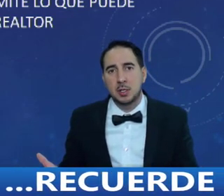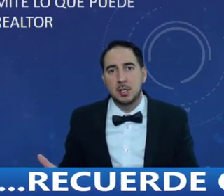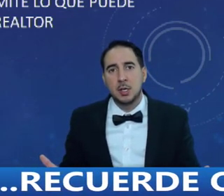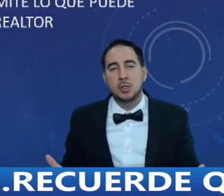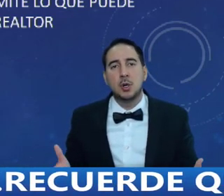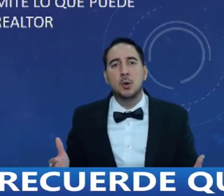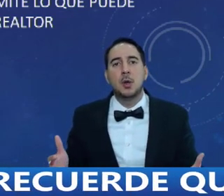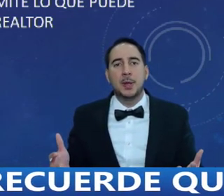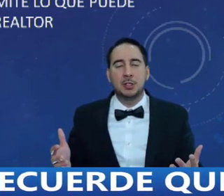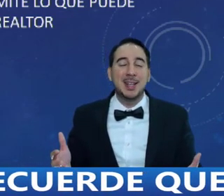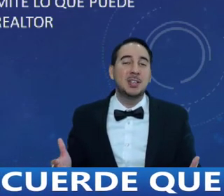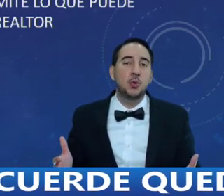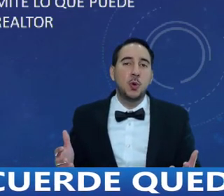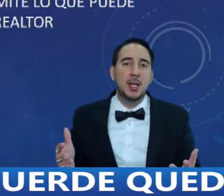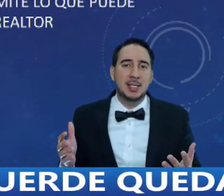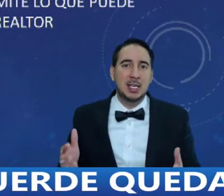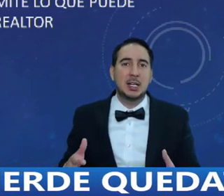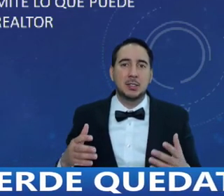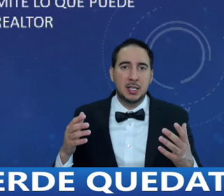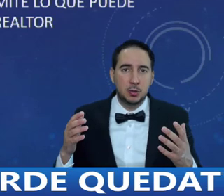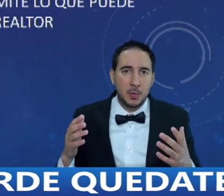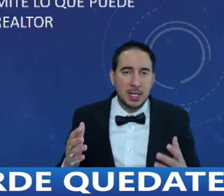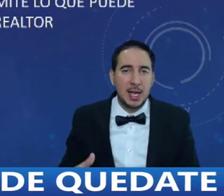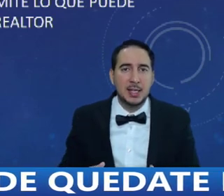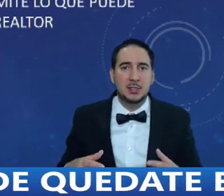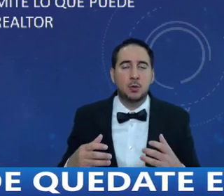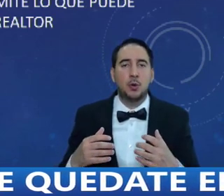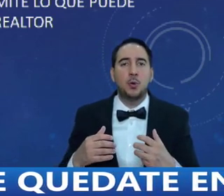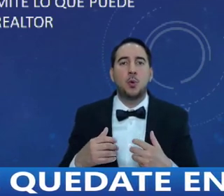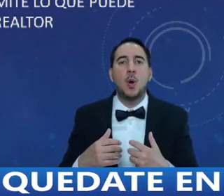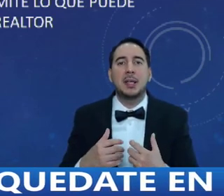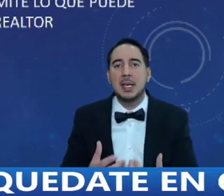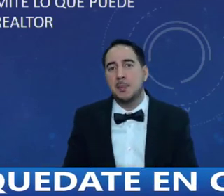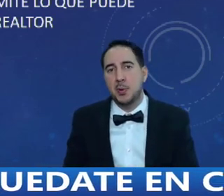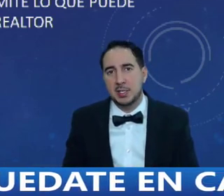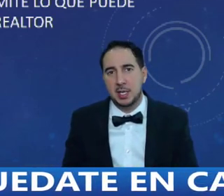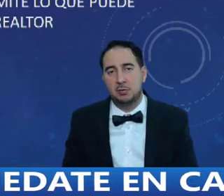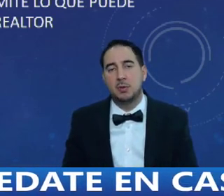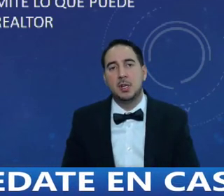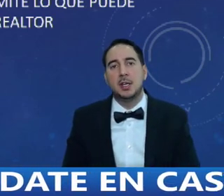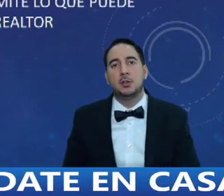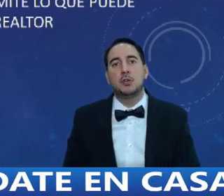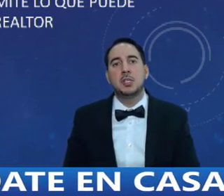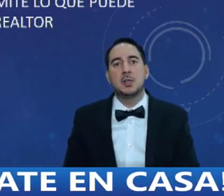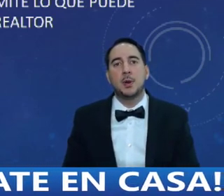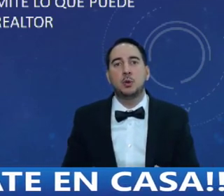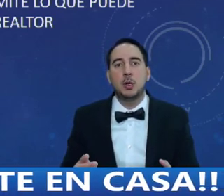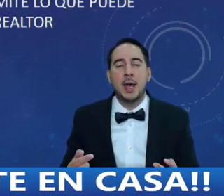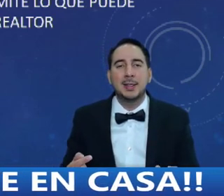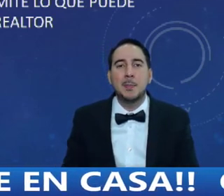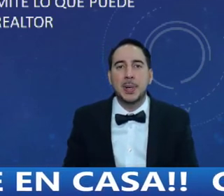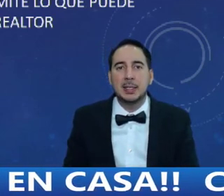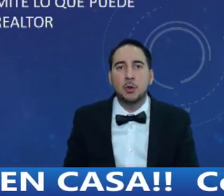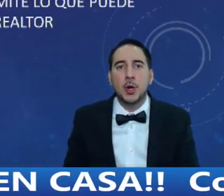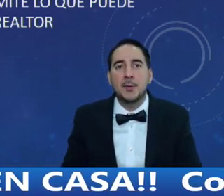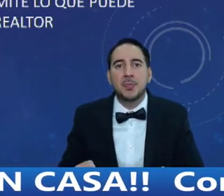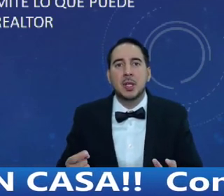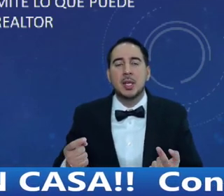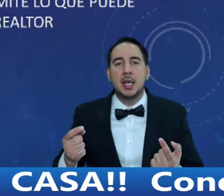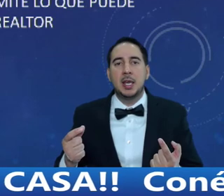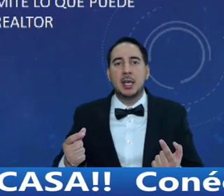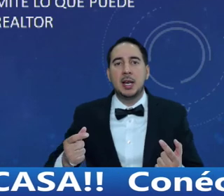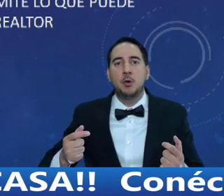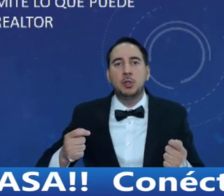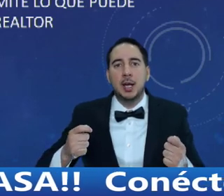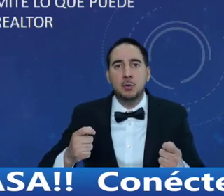como lo escucha, pero tiene su skill, tiene sus habilidades, no cualquiera puede hacer esto, entonces, si usted es una gente emprendedora